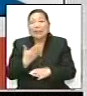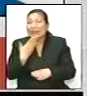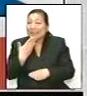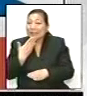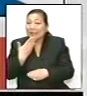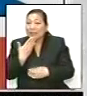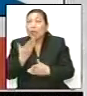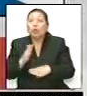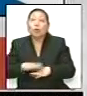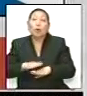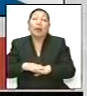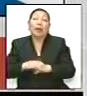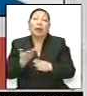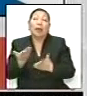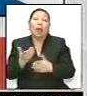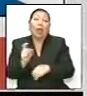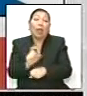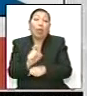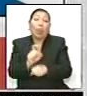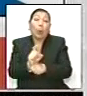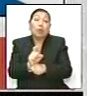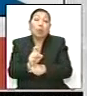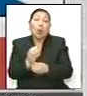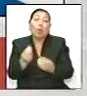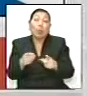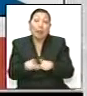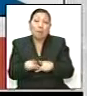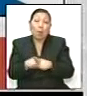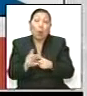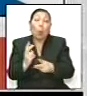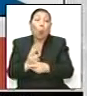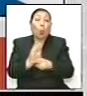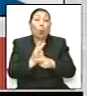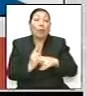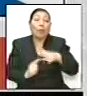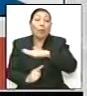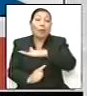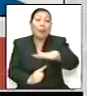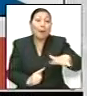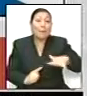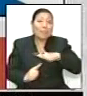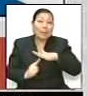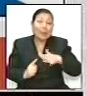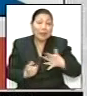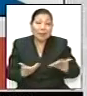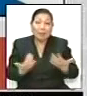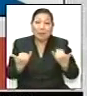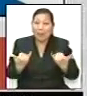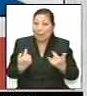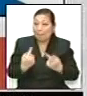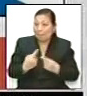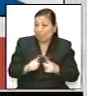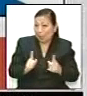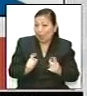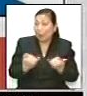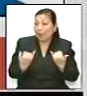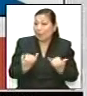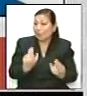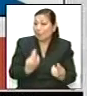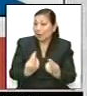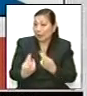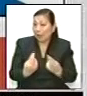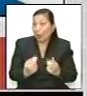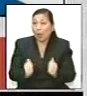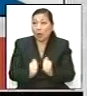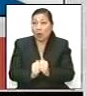por un monto de 18 millones de dólares no es mucho pero está esta relación que tiene de alianza